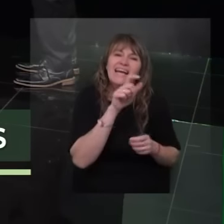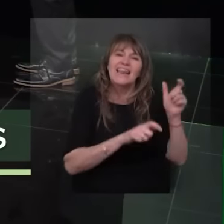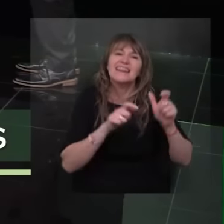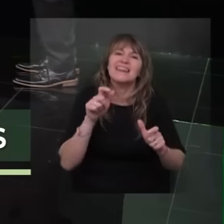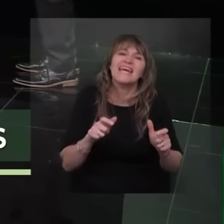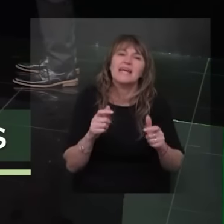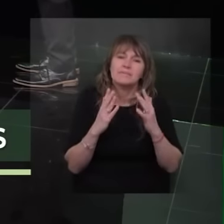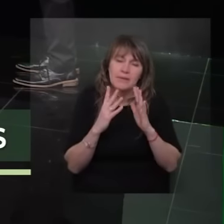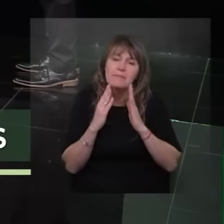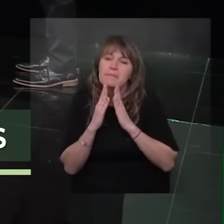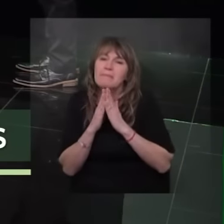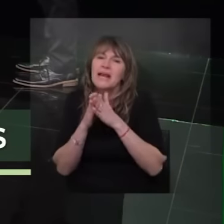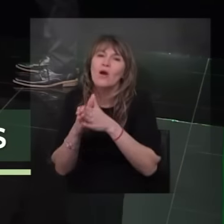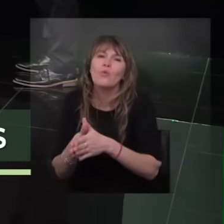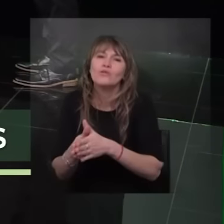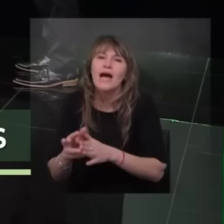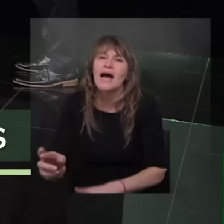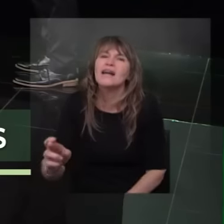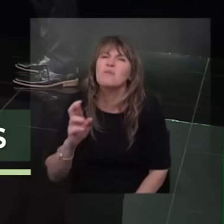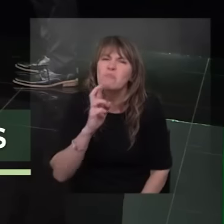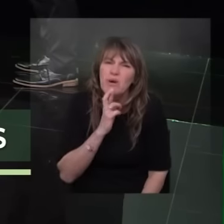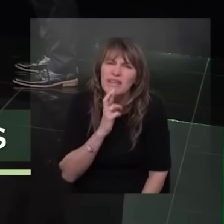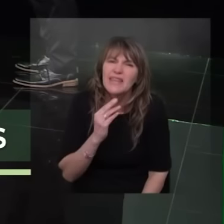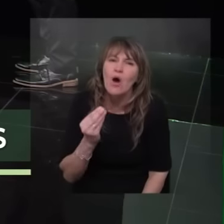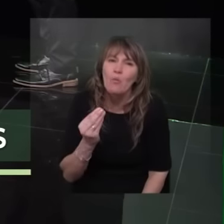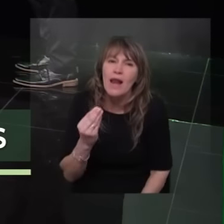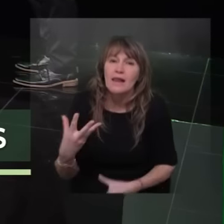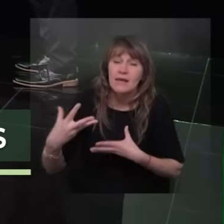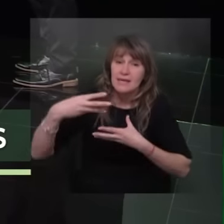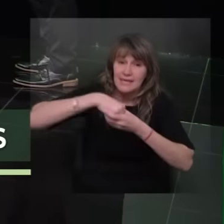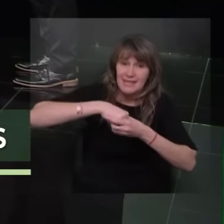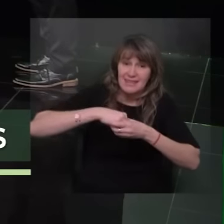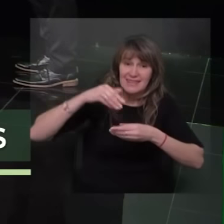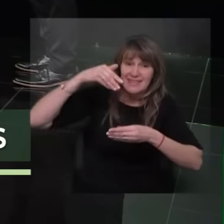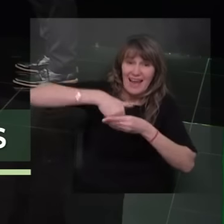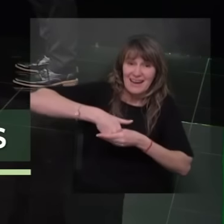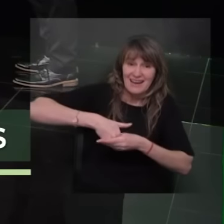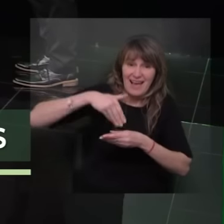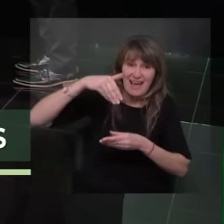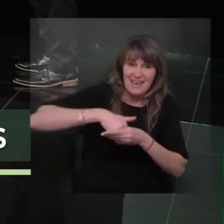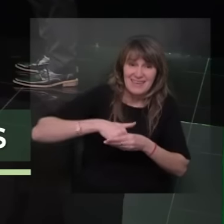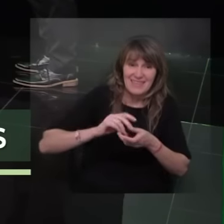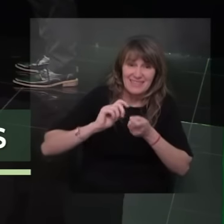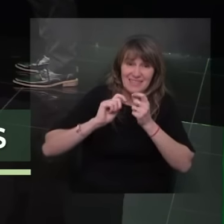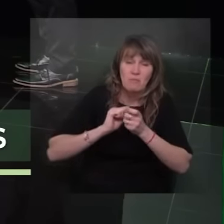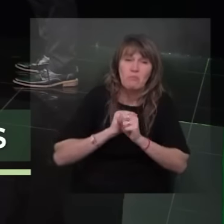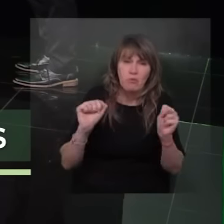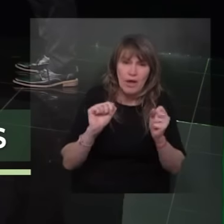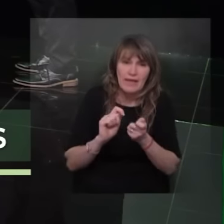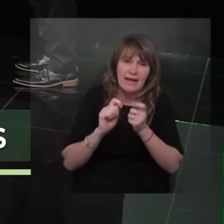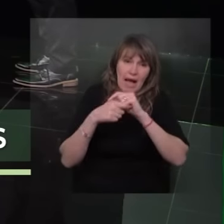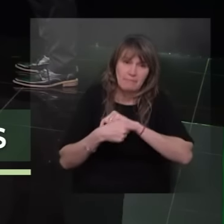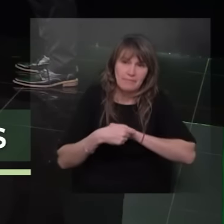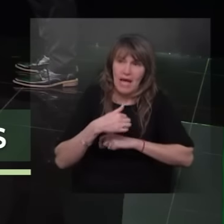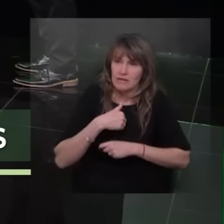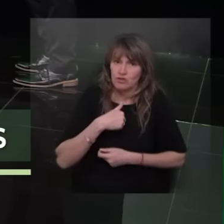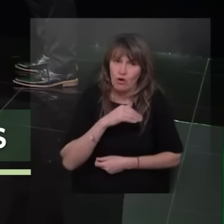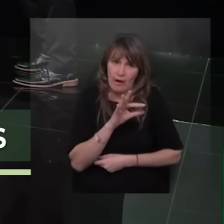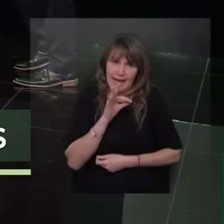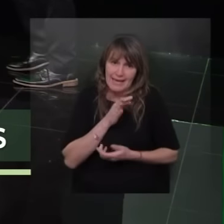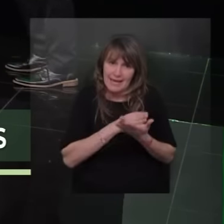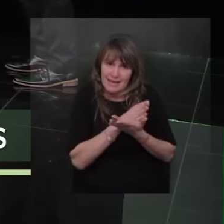cuando se le pregunta si el resultado de las elecciones internas puede generar un cambio en su opción para las elecciones